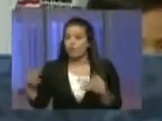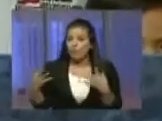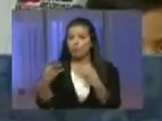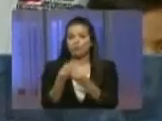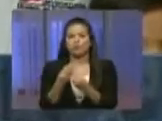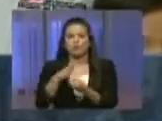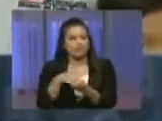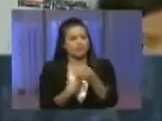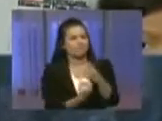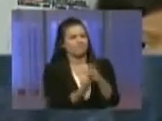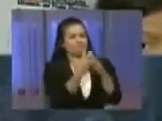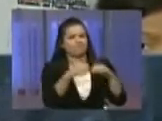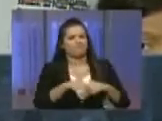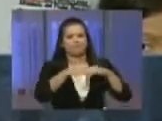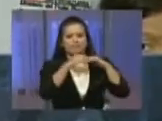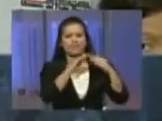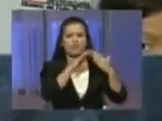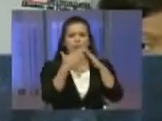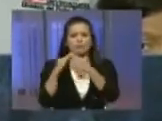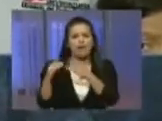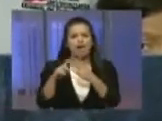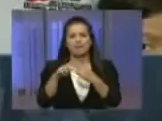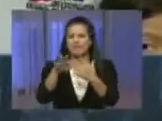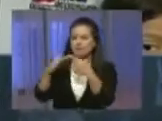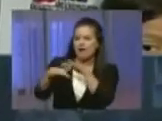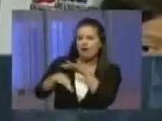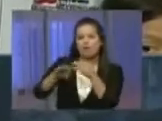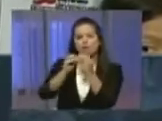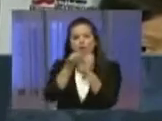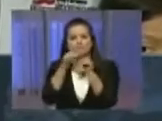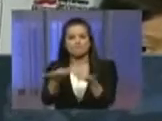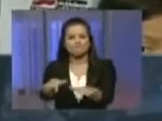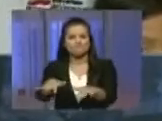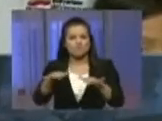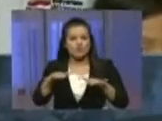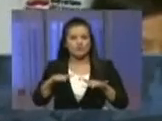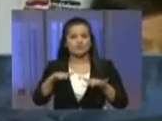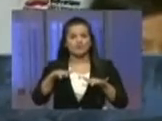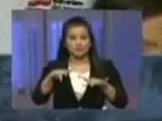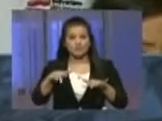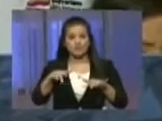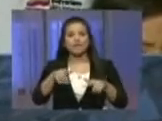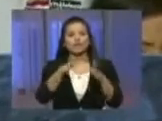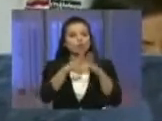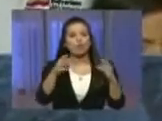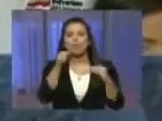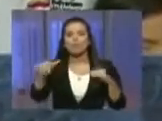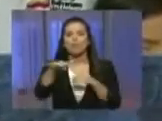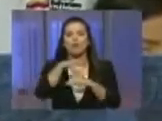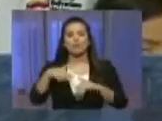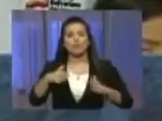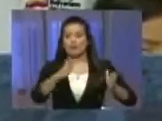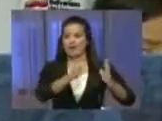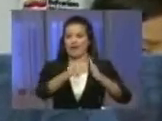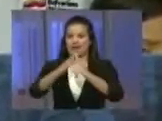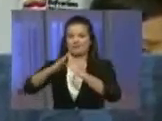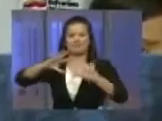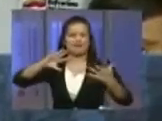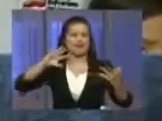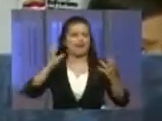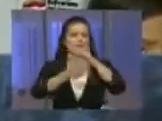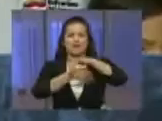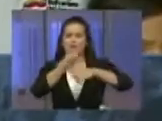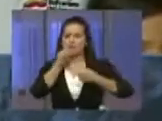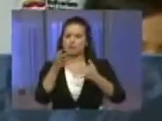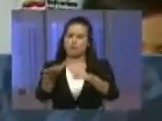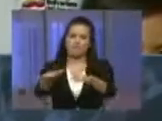barrios hacer una revolución del urbanismo popular un nuevo urbanismo popular